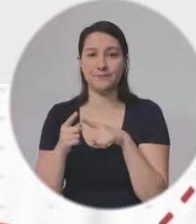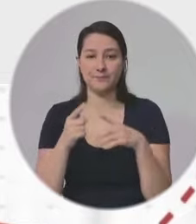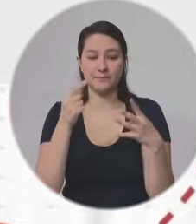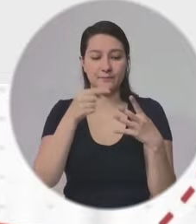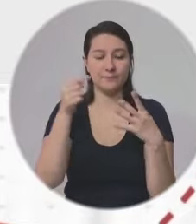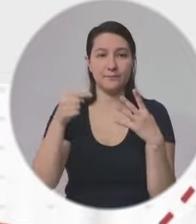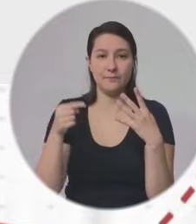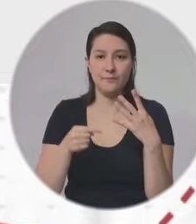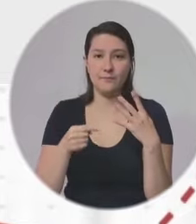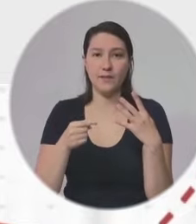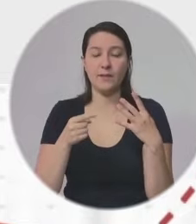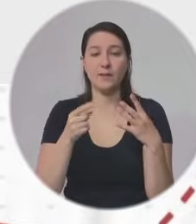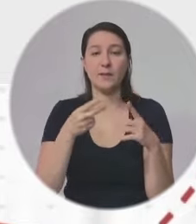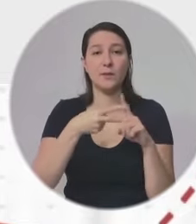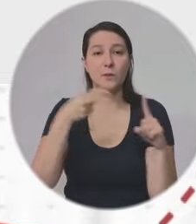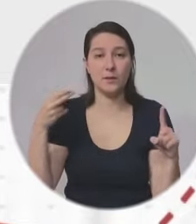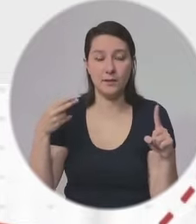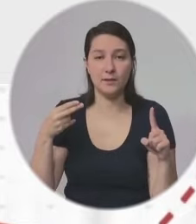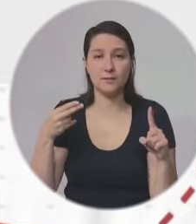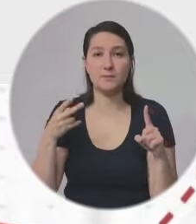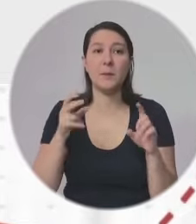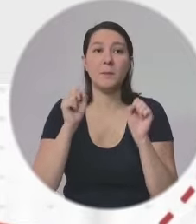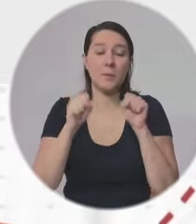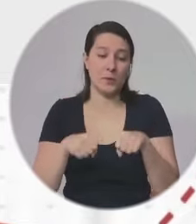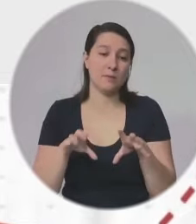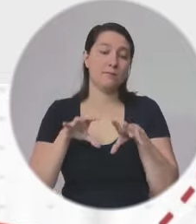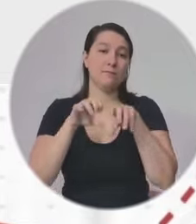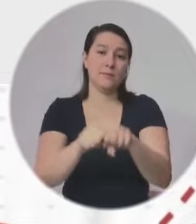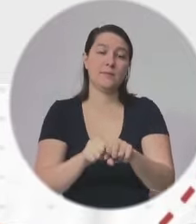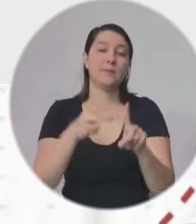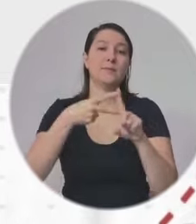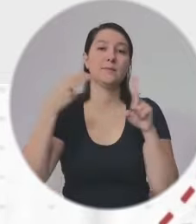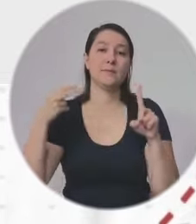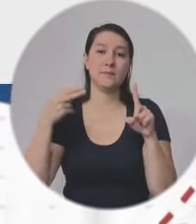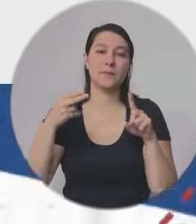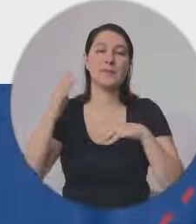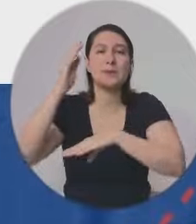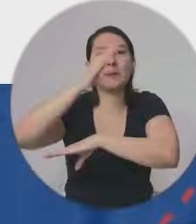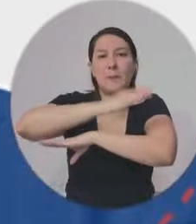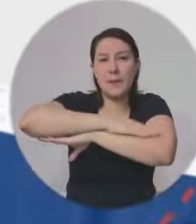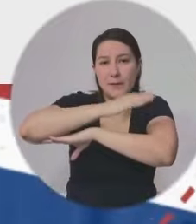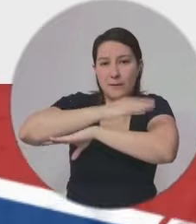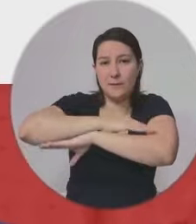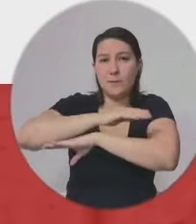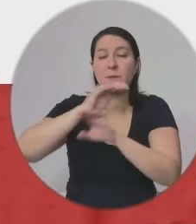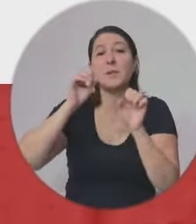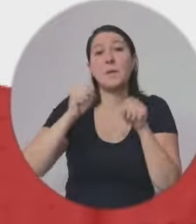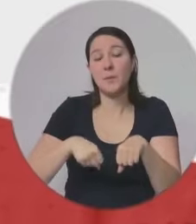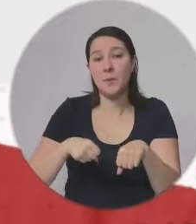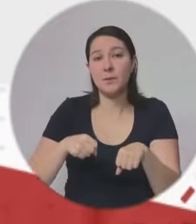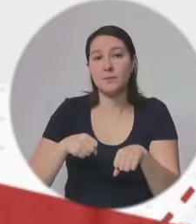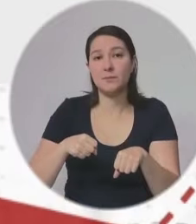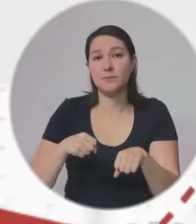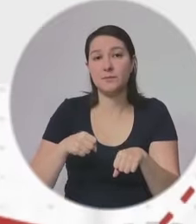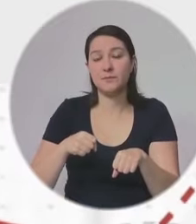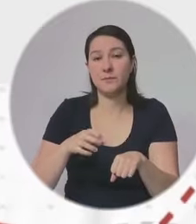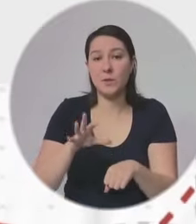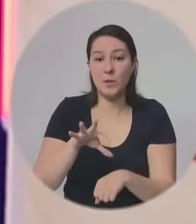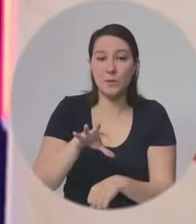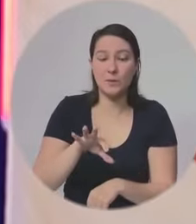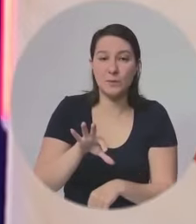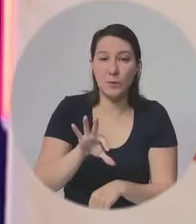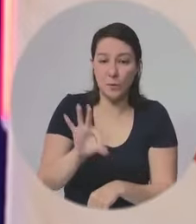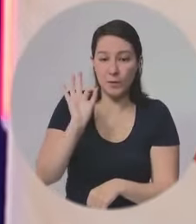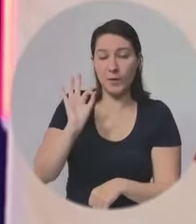condiciones para poder reservar un hotel estas plataformas básicamente se puede encontrar Sí o sí para que ustedes